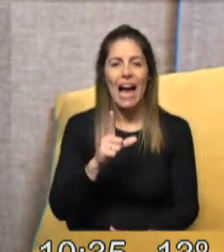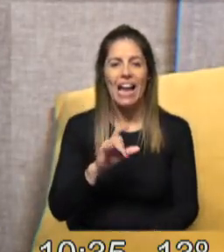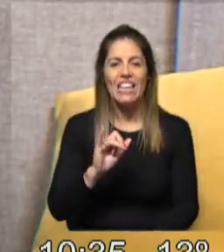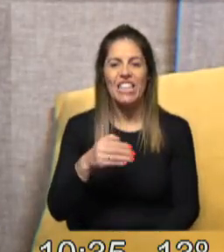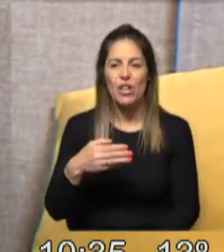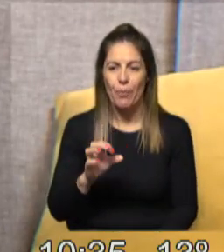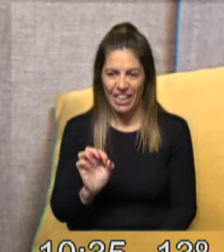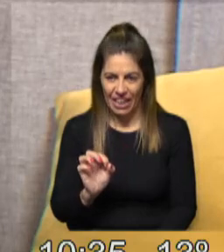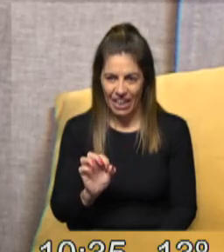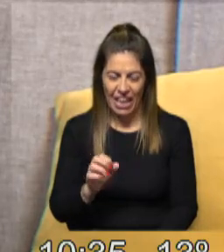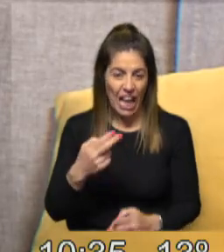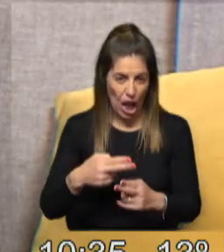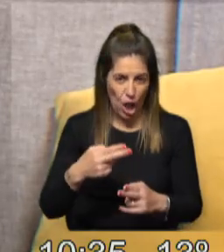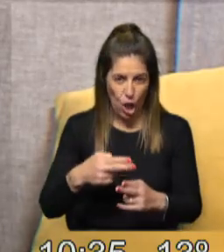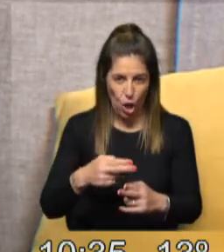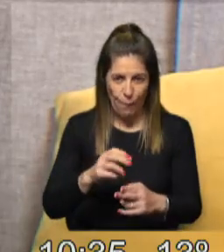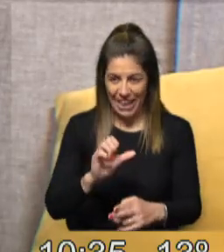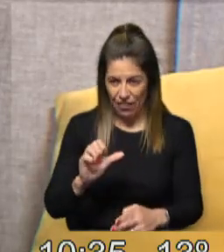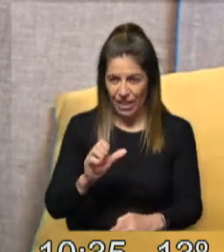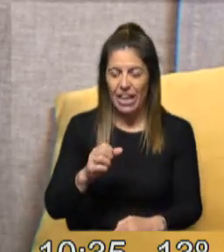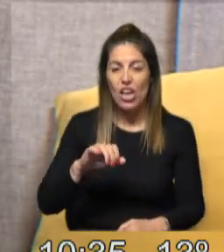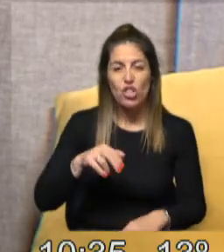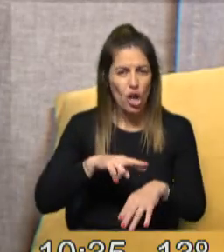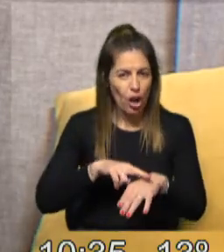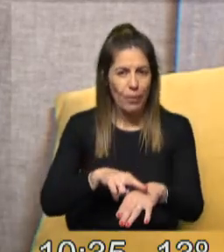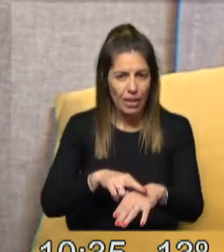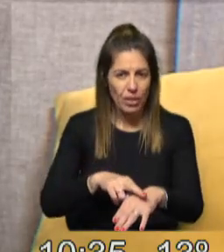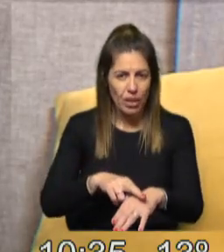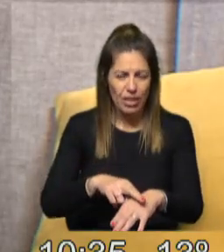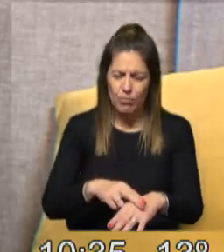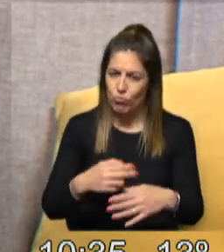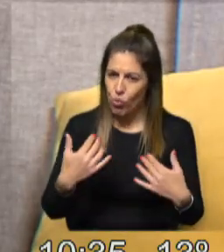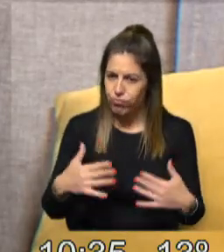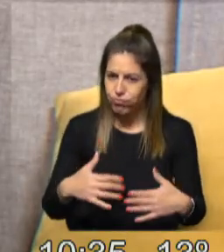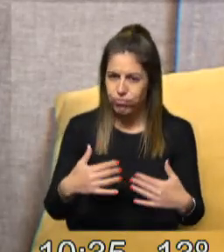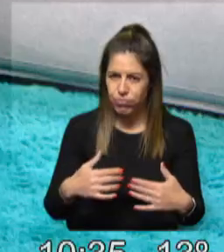bastante árida. Es muy buena, pero yo no la he recomendado porque es muy, muy árida.